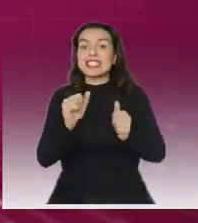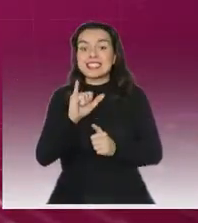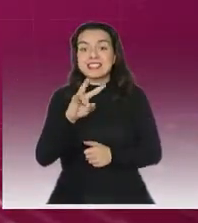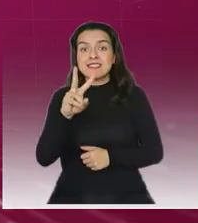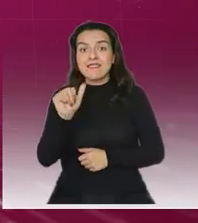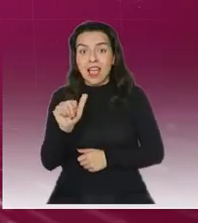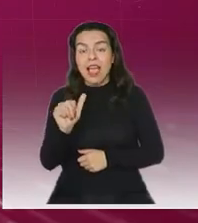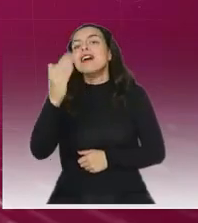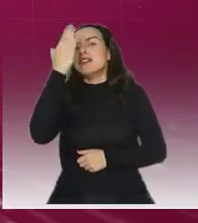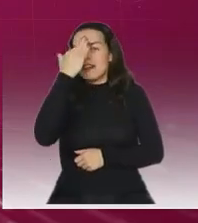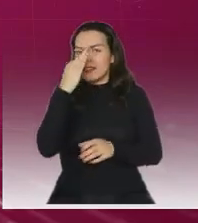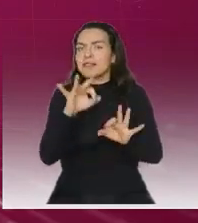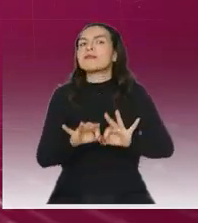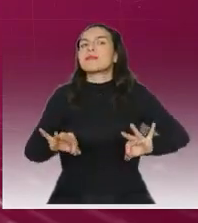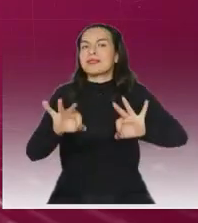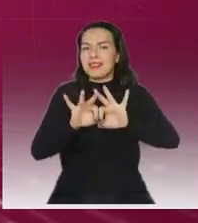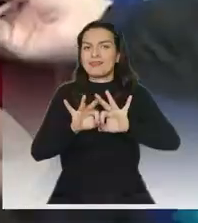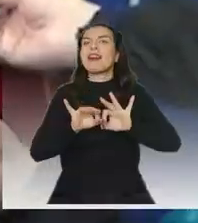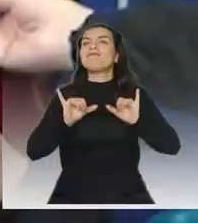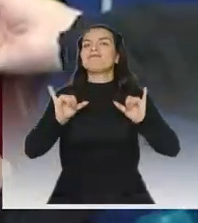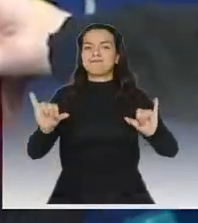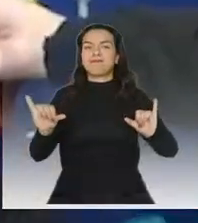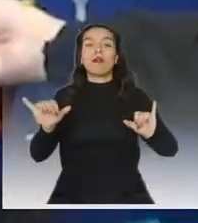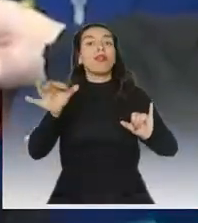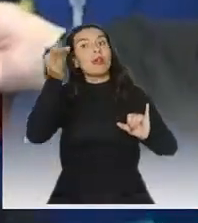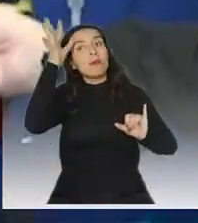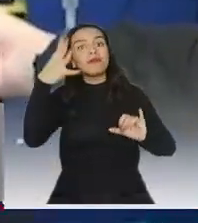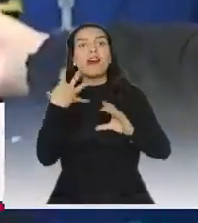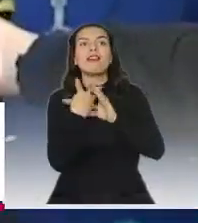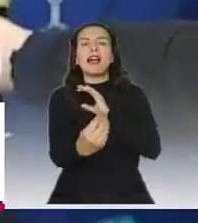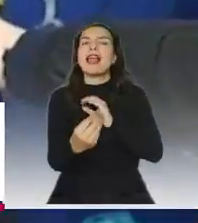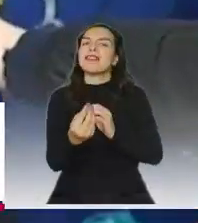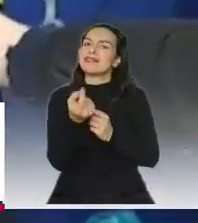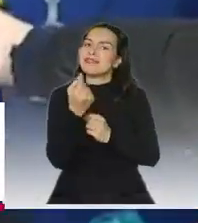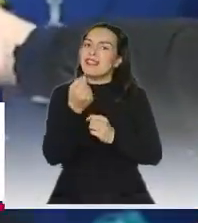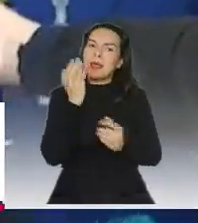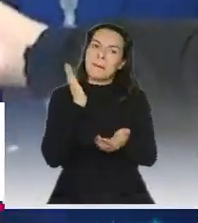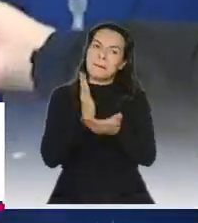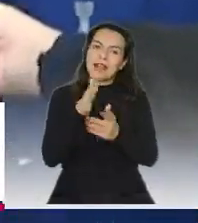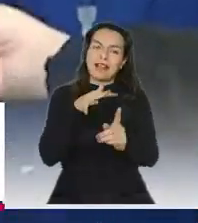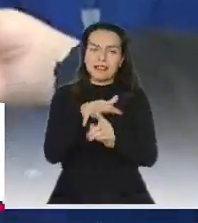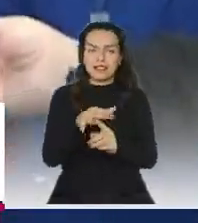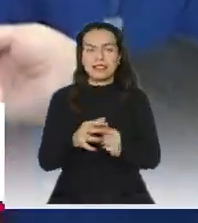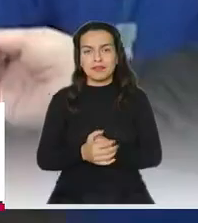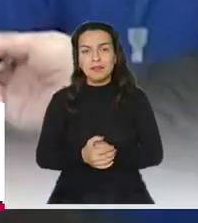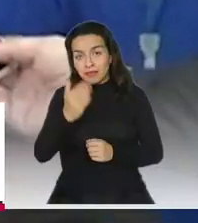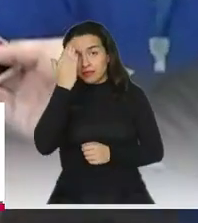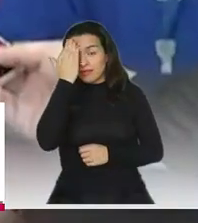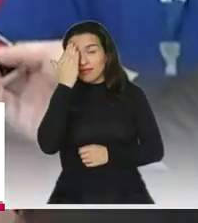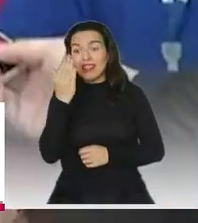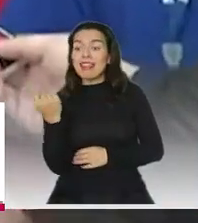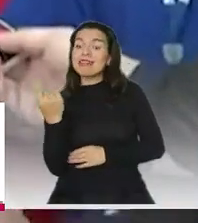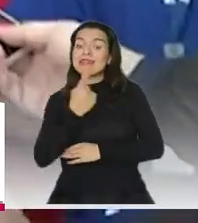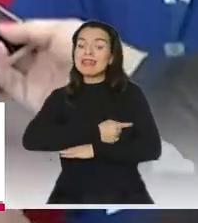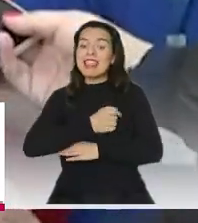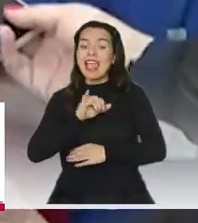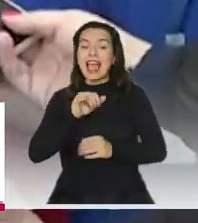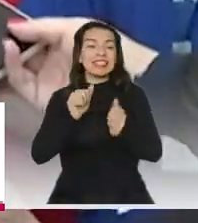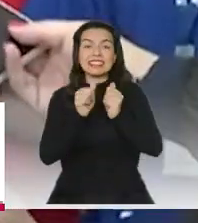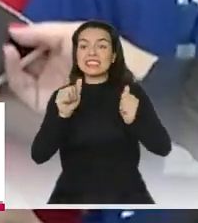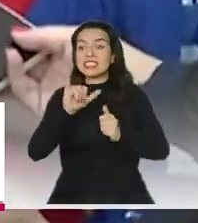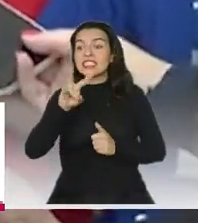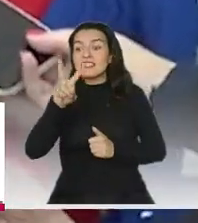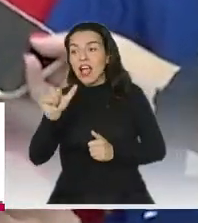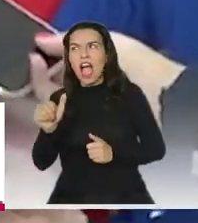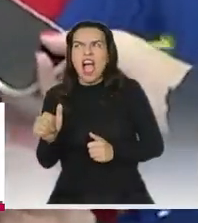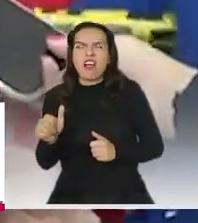excepciones que terminarían por ponerlos en riesgo. Vamos al pico y cédula en Bogotá, ningún día, ni el día sin IVA ni nada por el estilo. Al